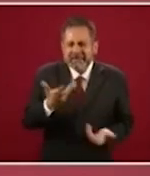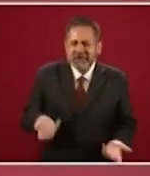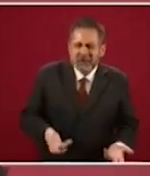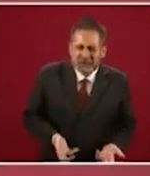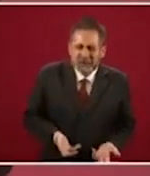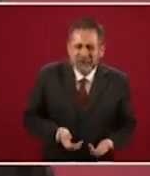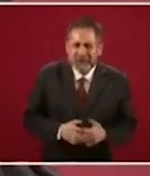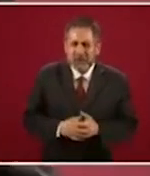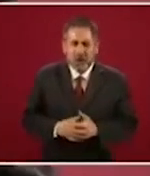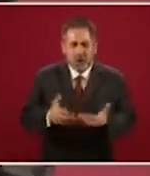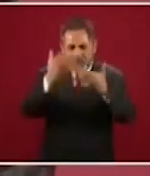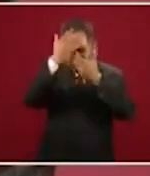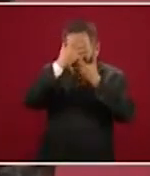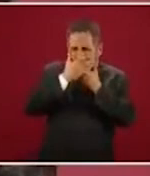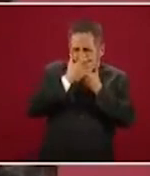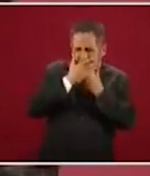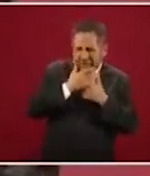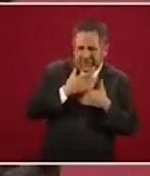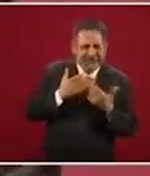encapuchados